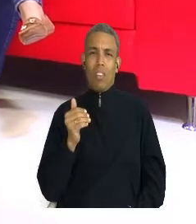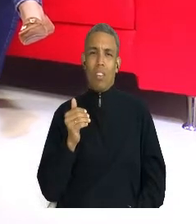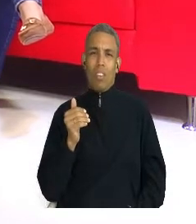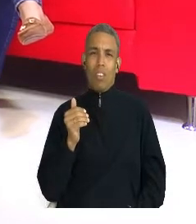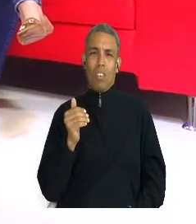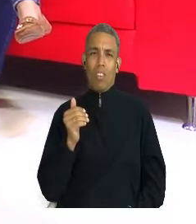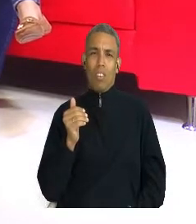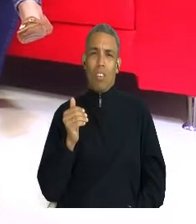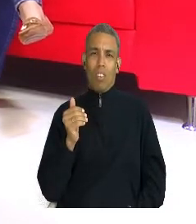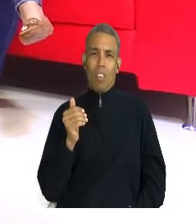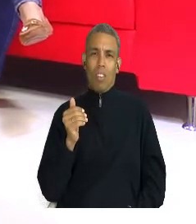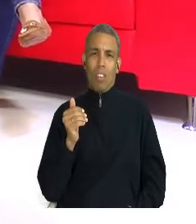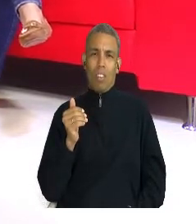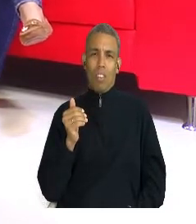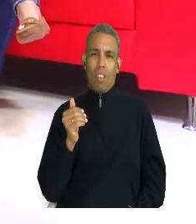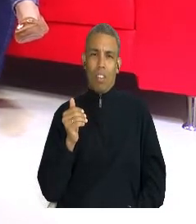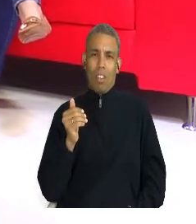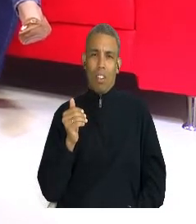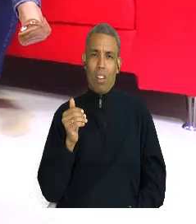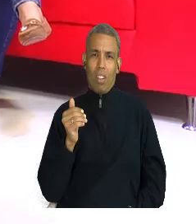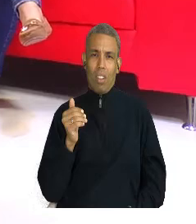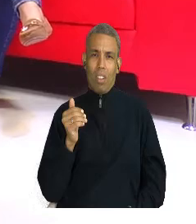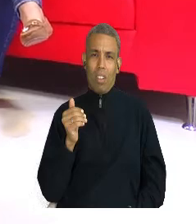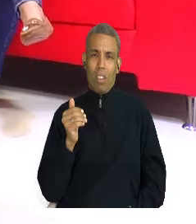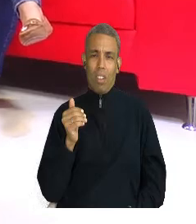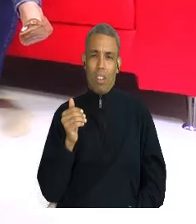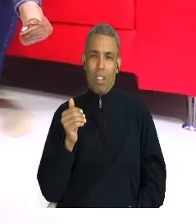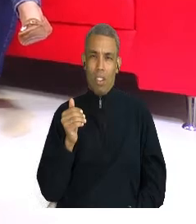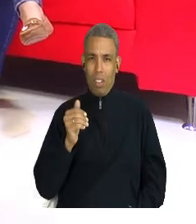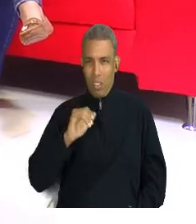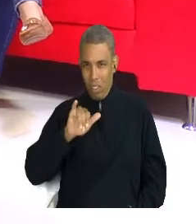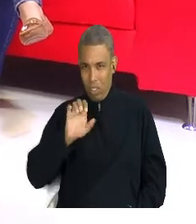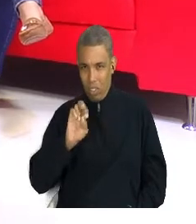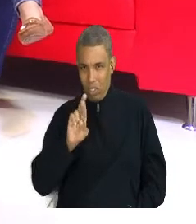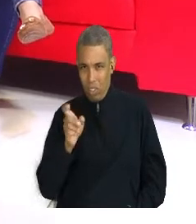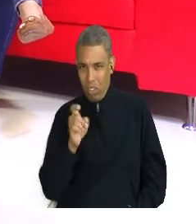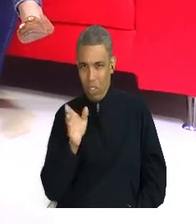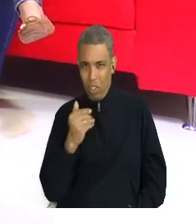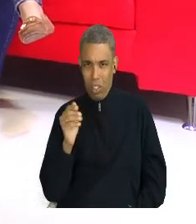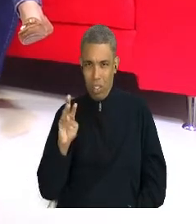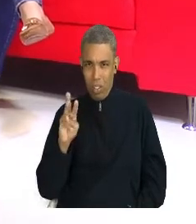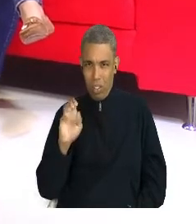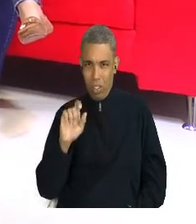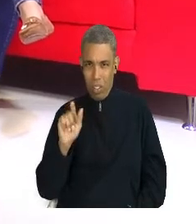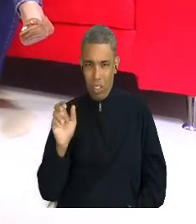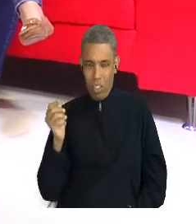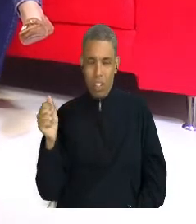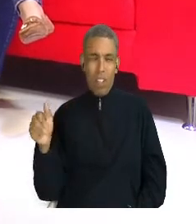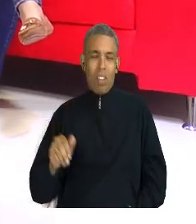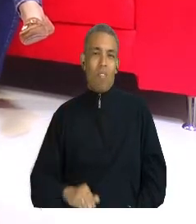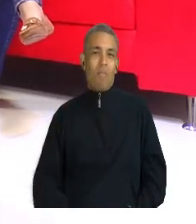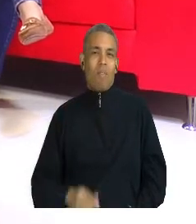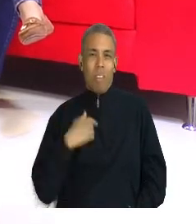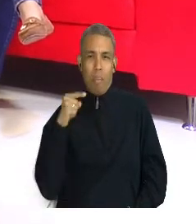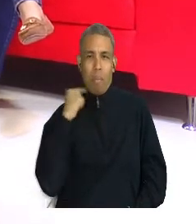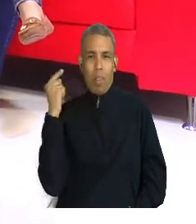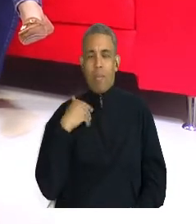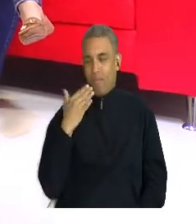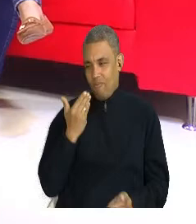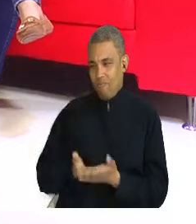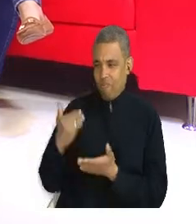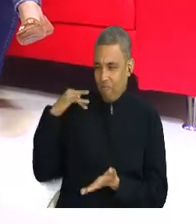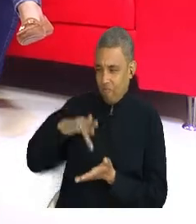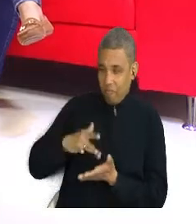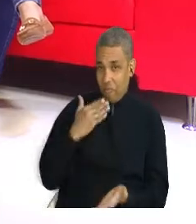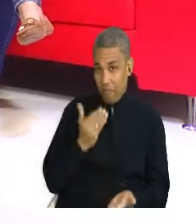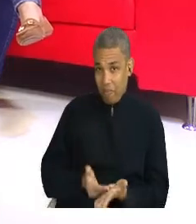me medio respondió una y la medio respondió bien. Bueno, Sergio, muchas gracias. Muchas gracias por acompañarnos en nuestro programa del día de hoy. Yo te